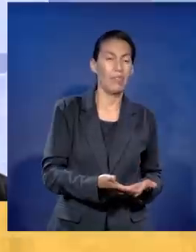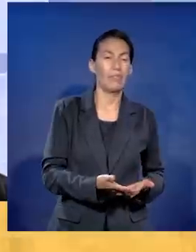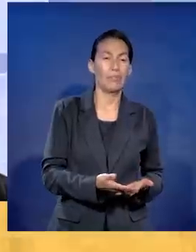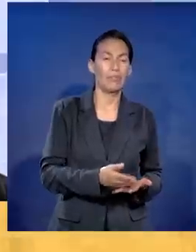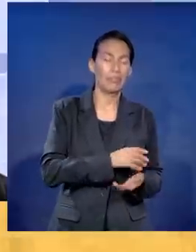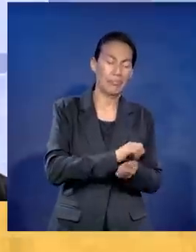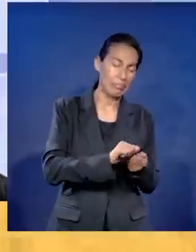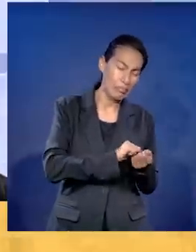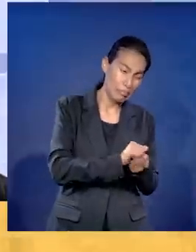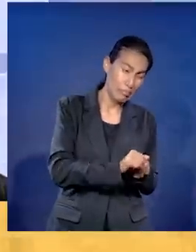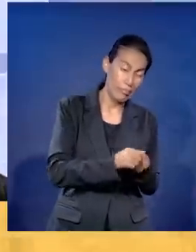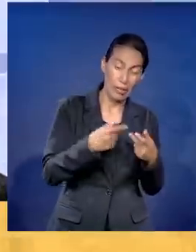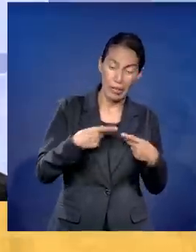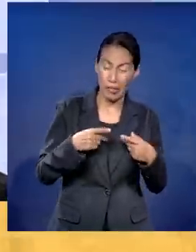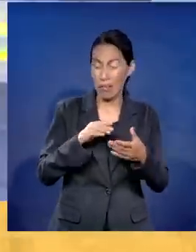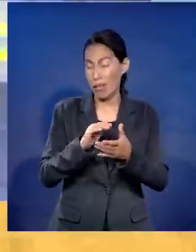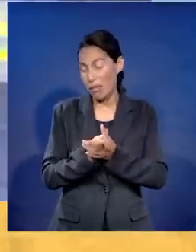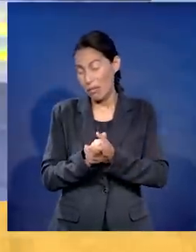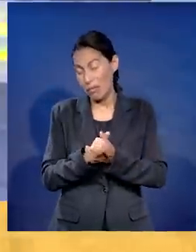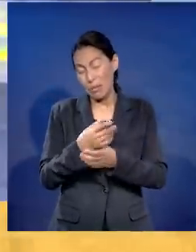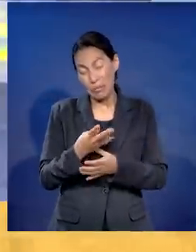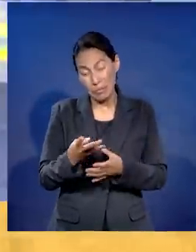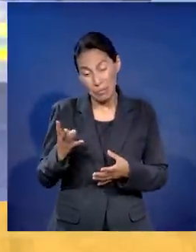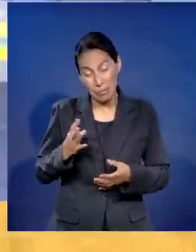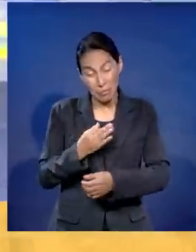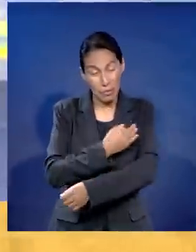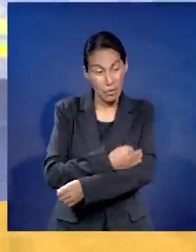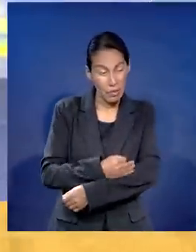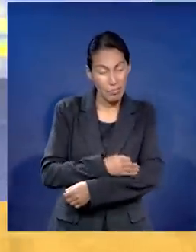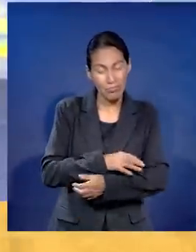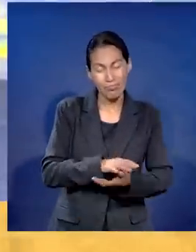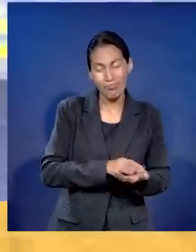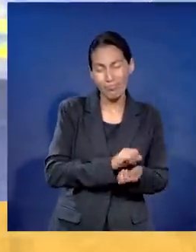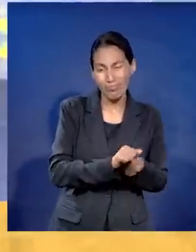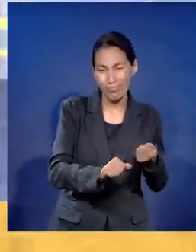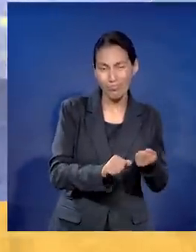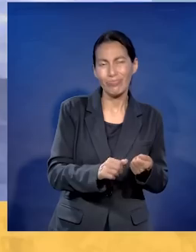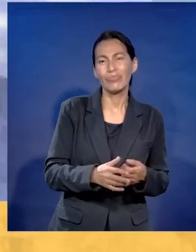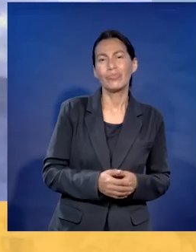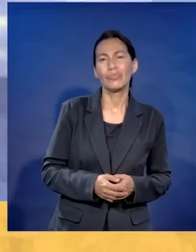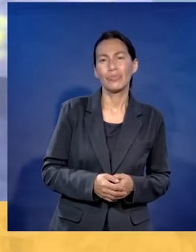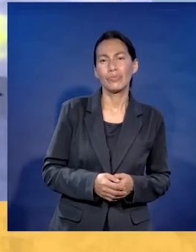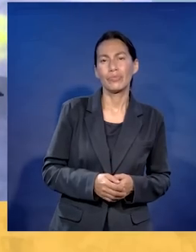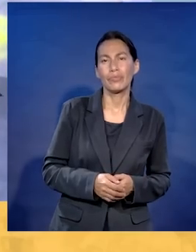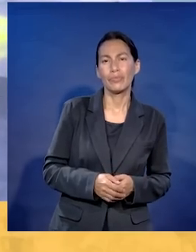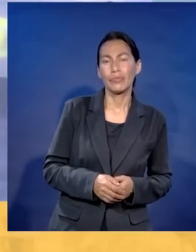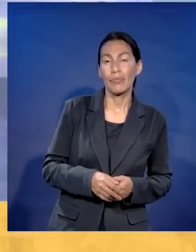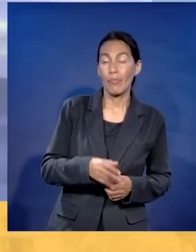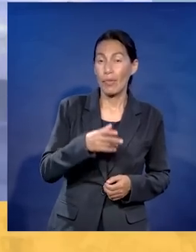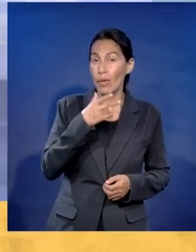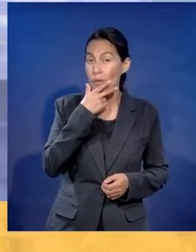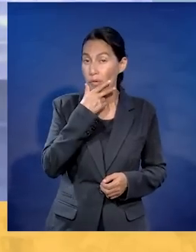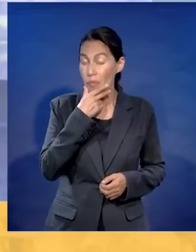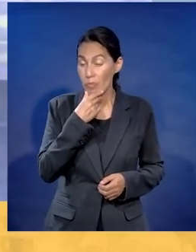fallando destruyéndose a sí mismo destruyendo a quienes ama destruyendo a todo el mundo